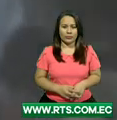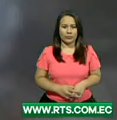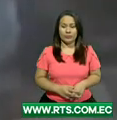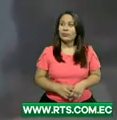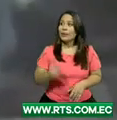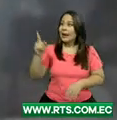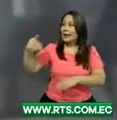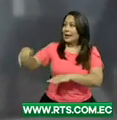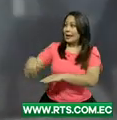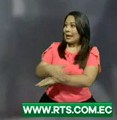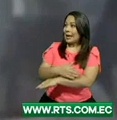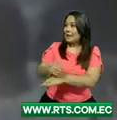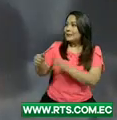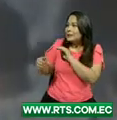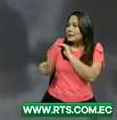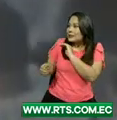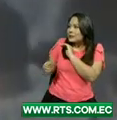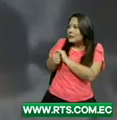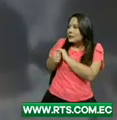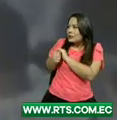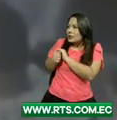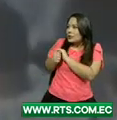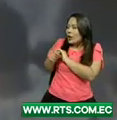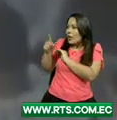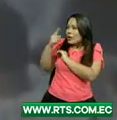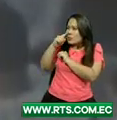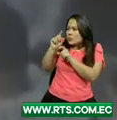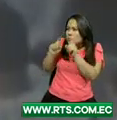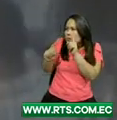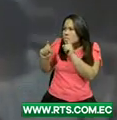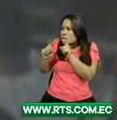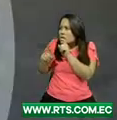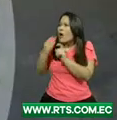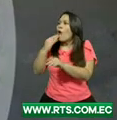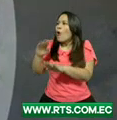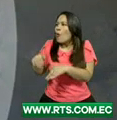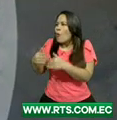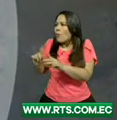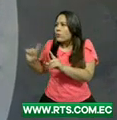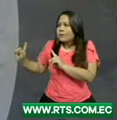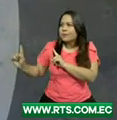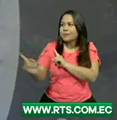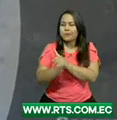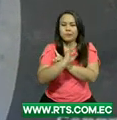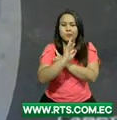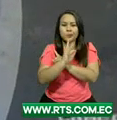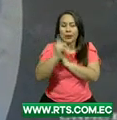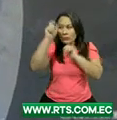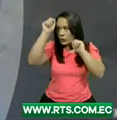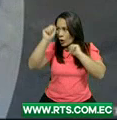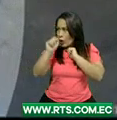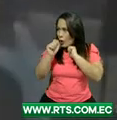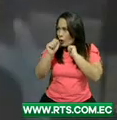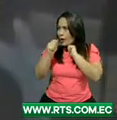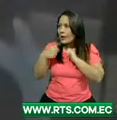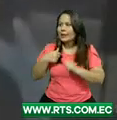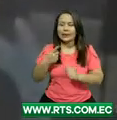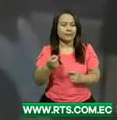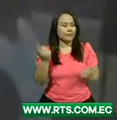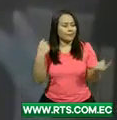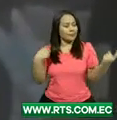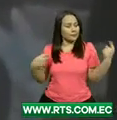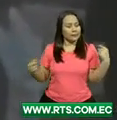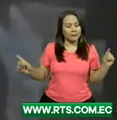en un callejón se escondieron hasta definir el momento propicio para proceder con el delito utilizaron gorras e intentaron pasar